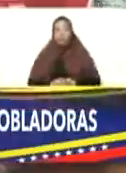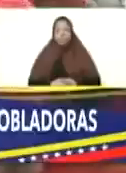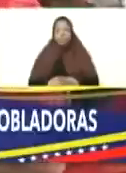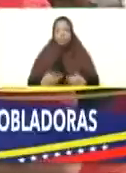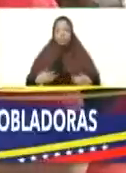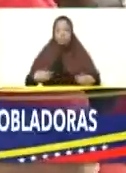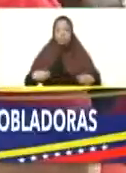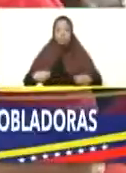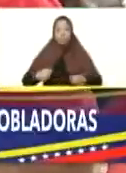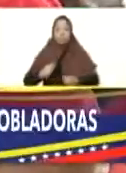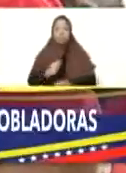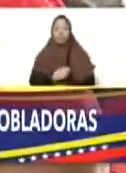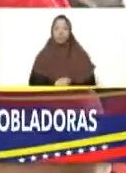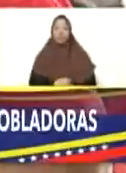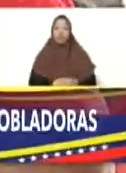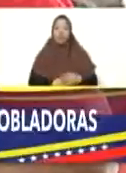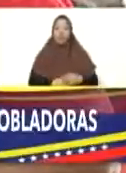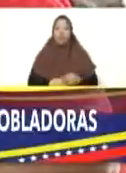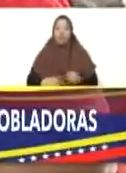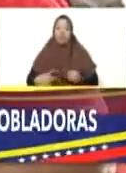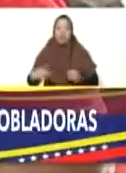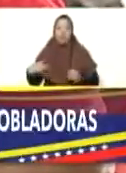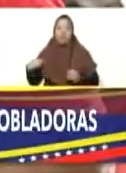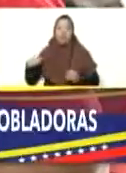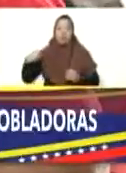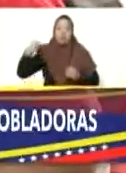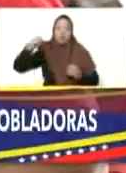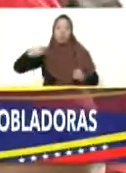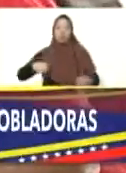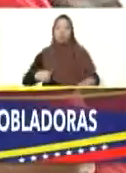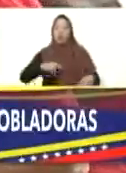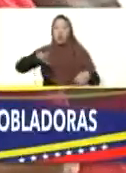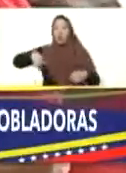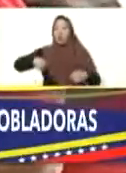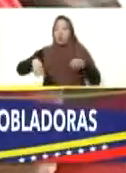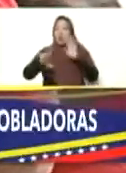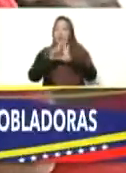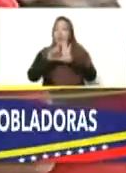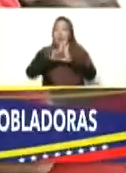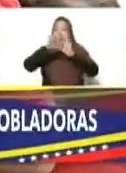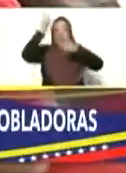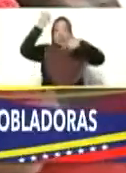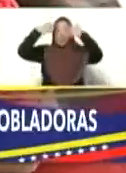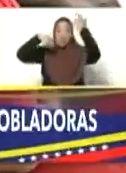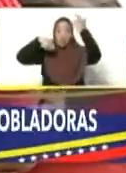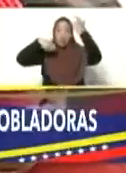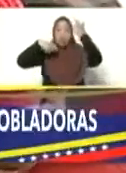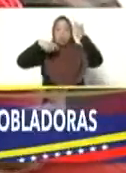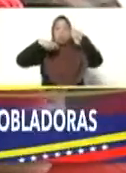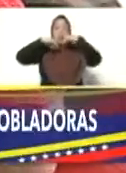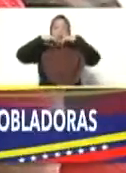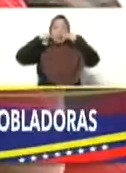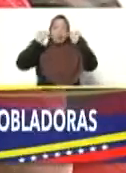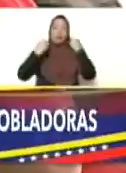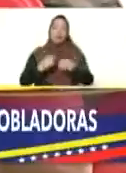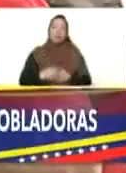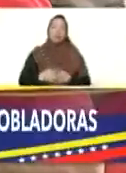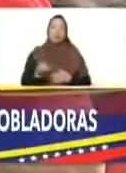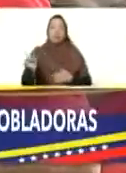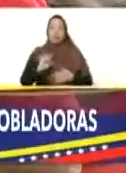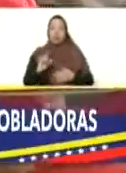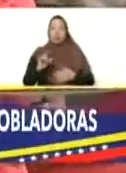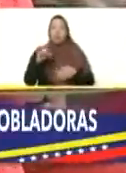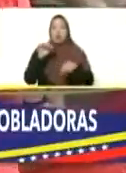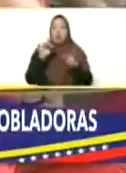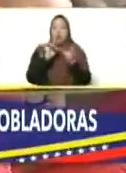nosotros no creemos que una ley con el comandante chávez varias leyes y dijimos las leyes no no las